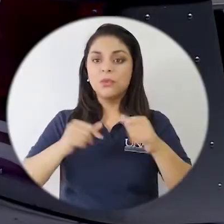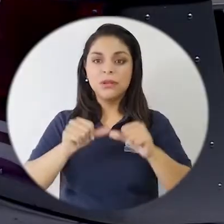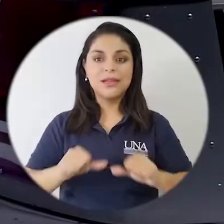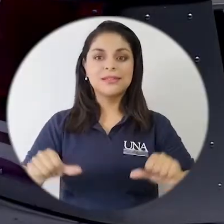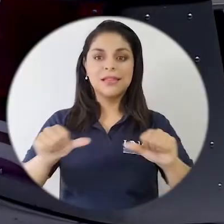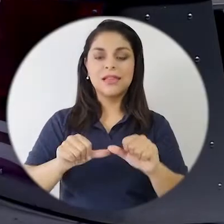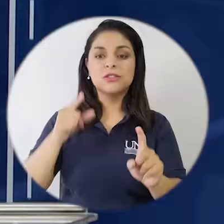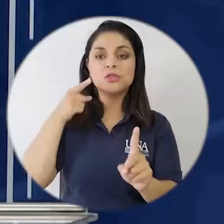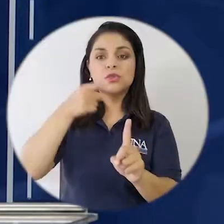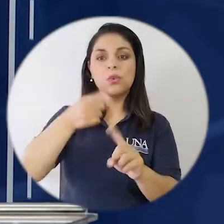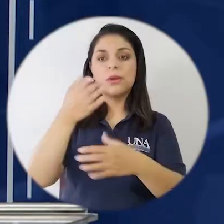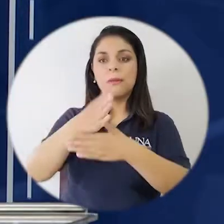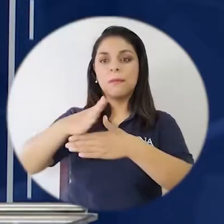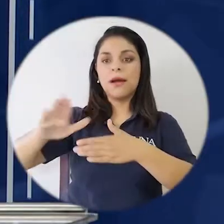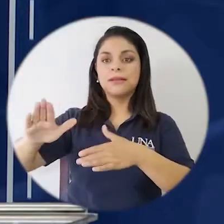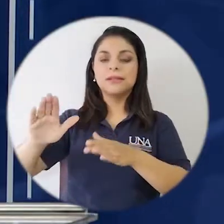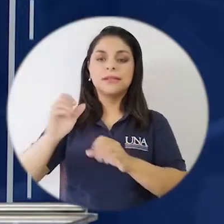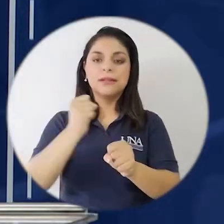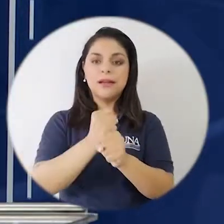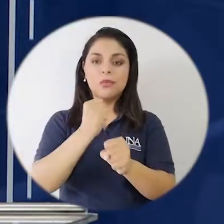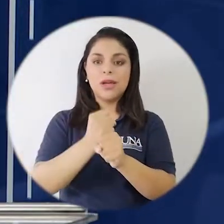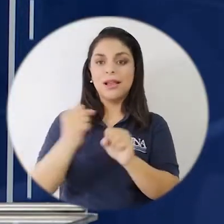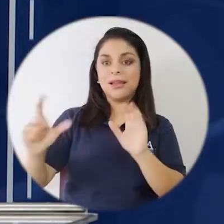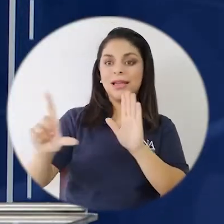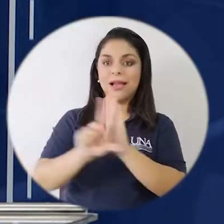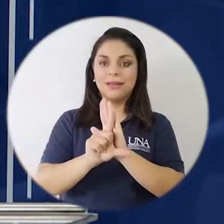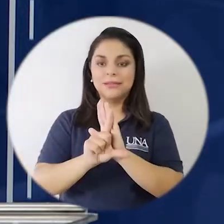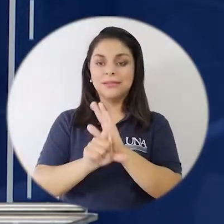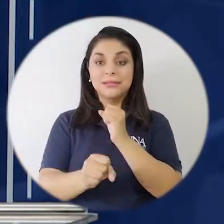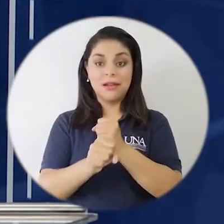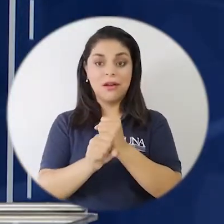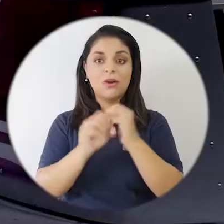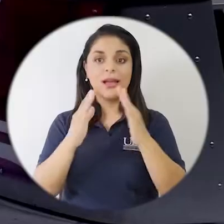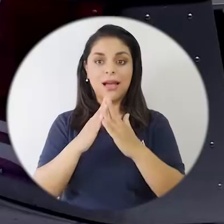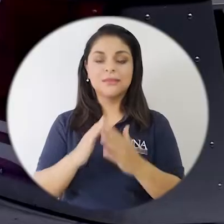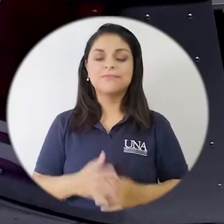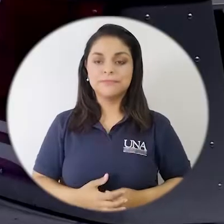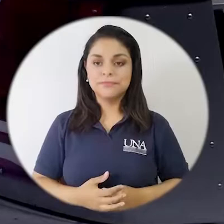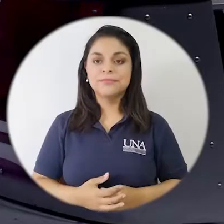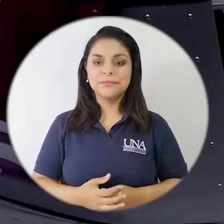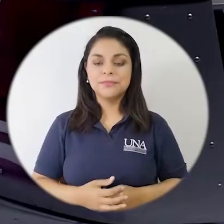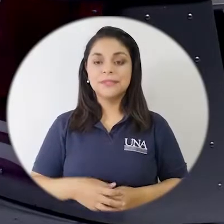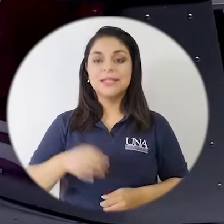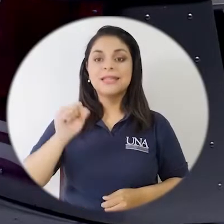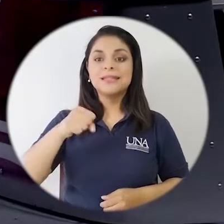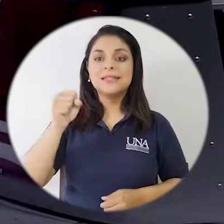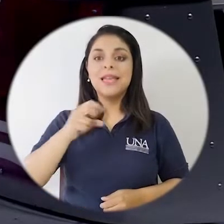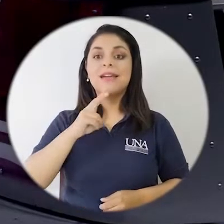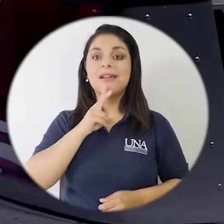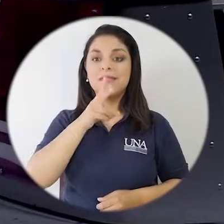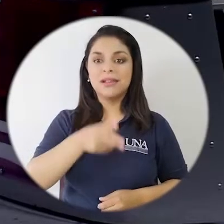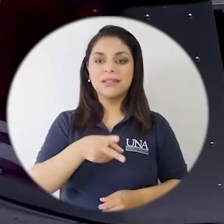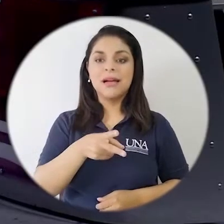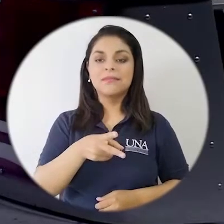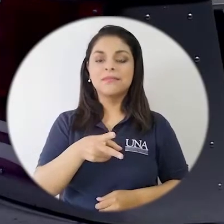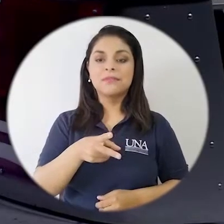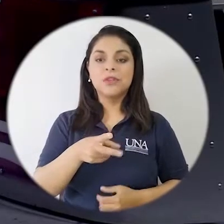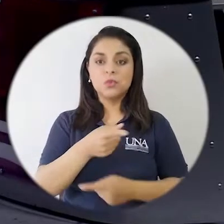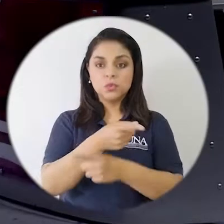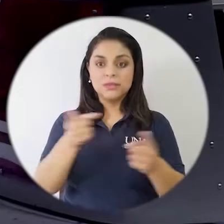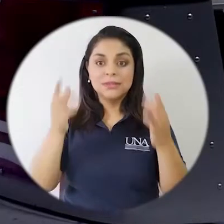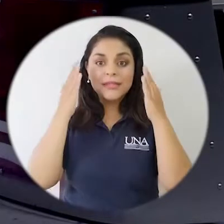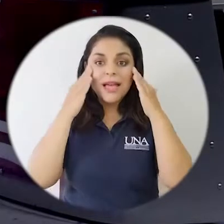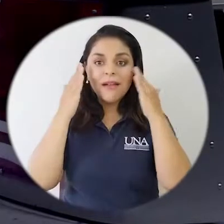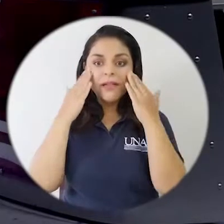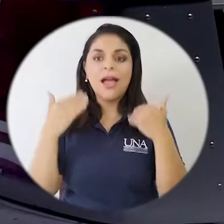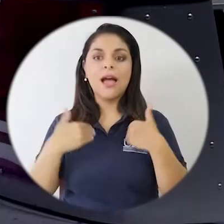parte laboral legal del teletrabajo. Sí, en realidad, como es sabido, ¿verdad?, hay una ley